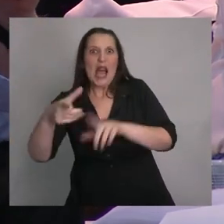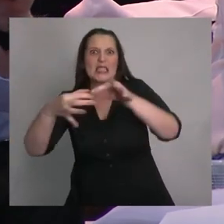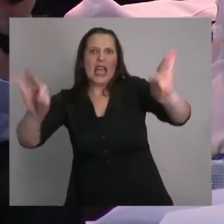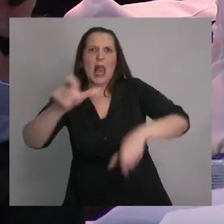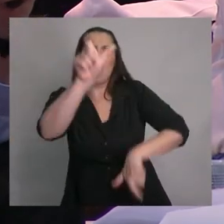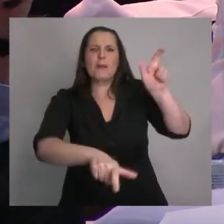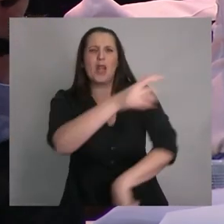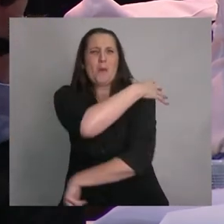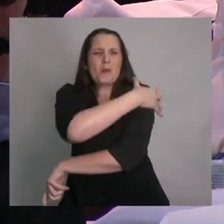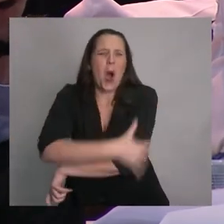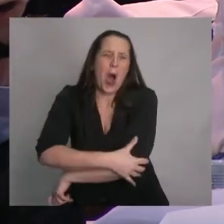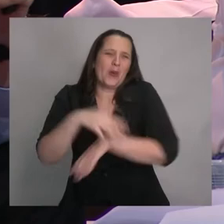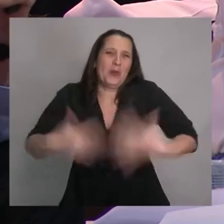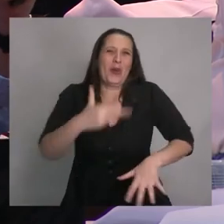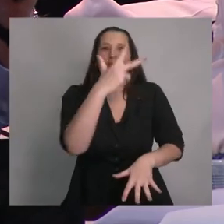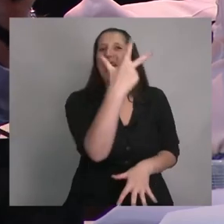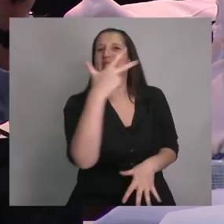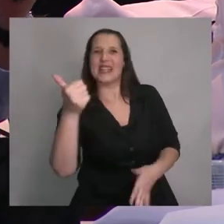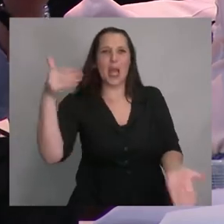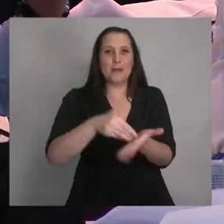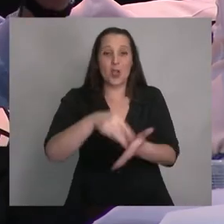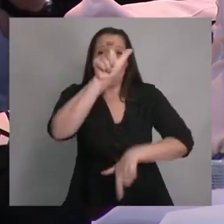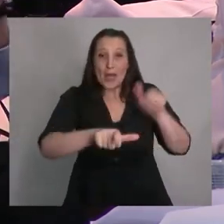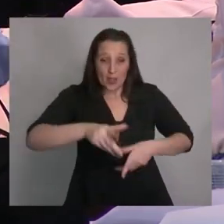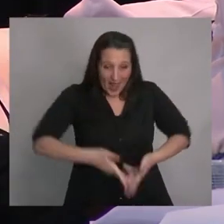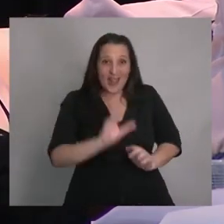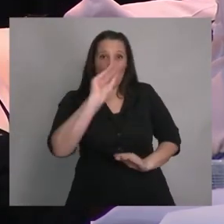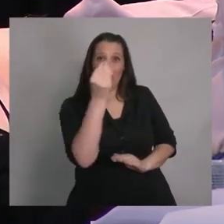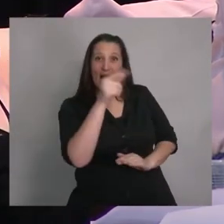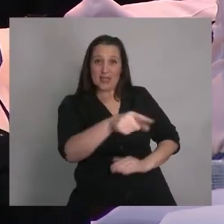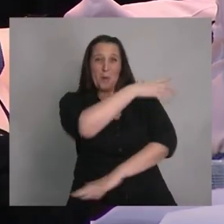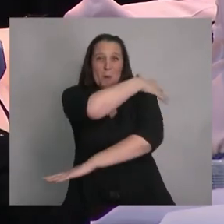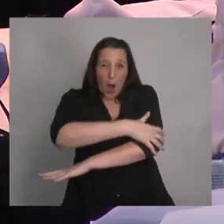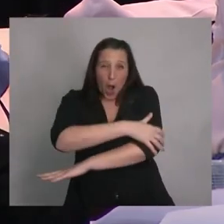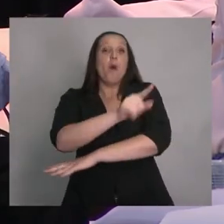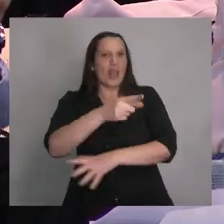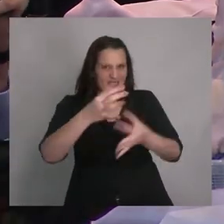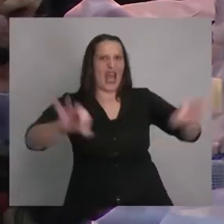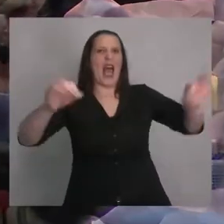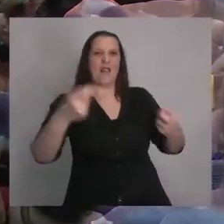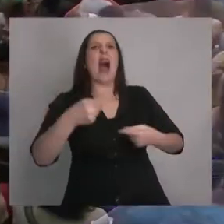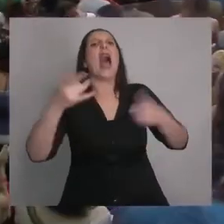36 millones de brasileros y brasilera y por eso lo tienen impreso